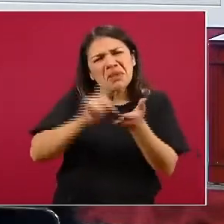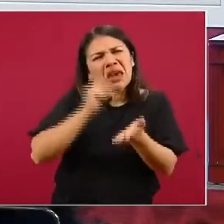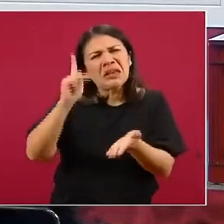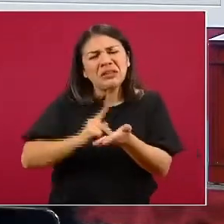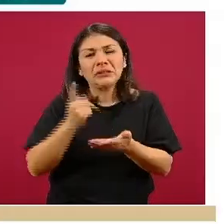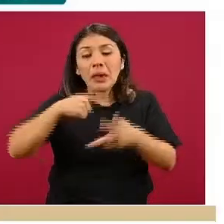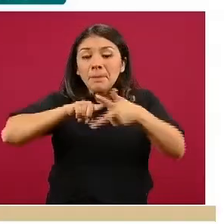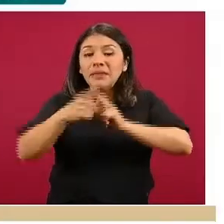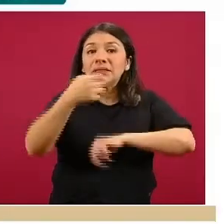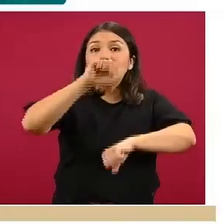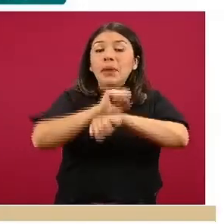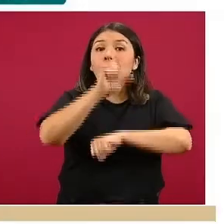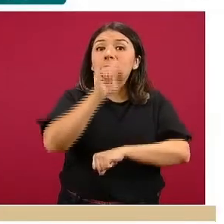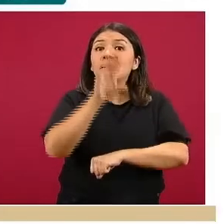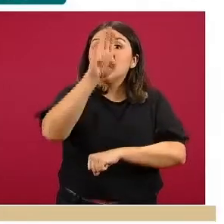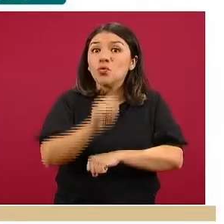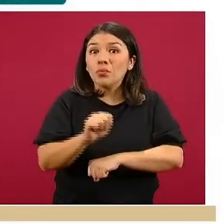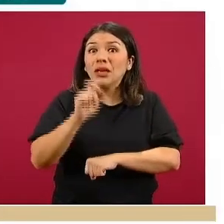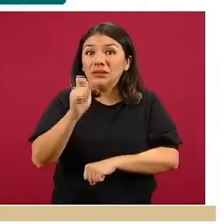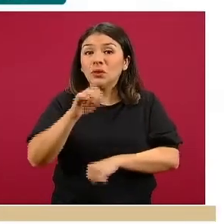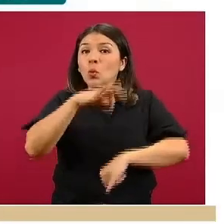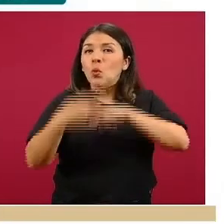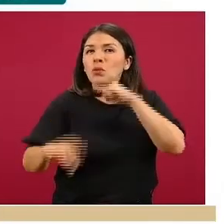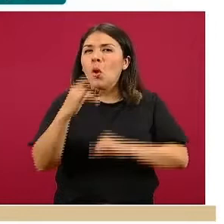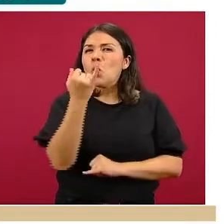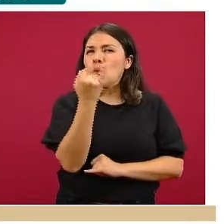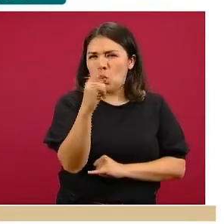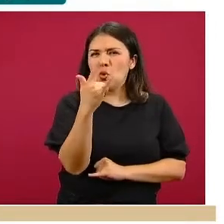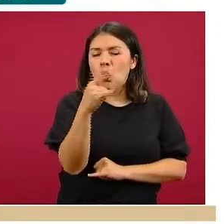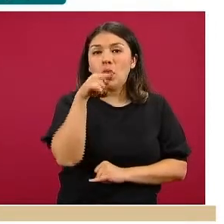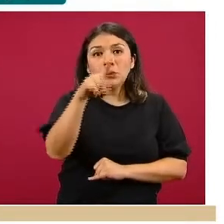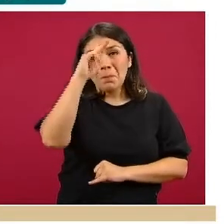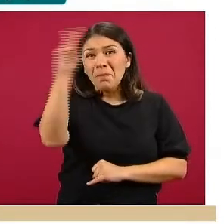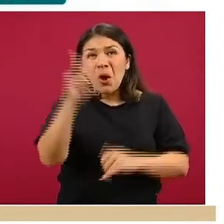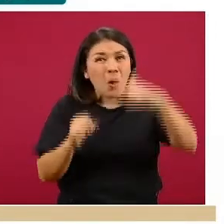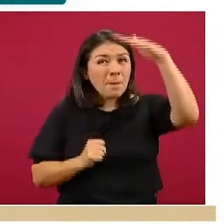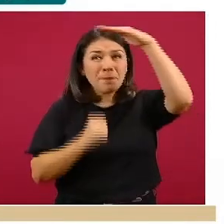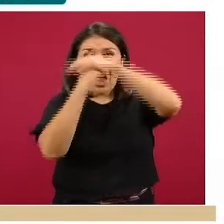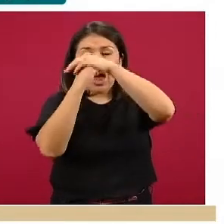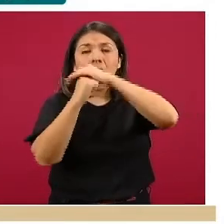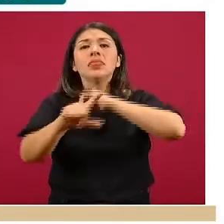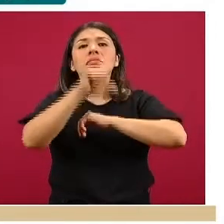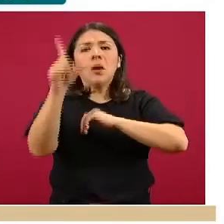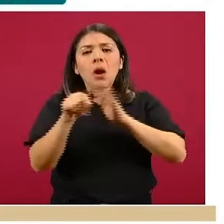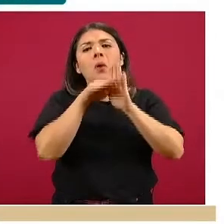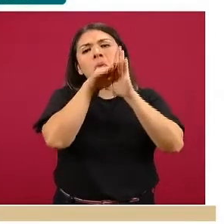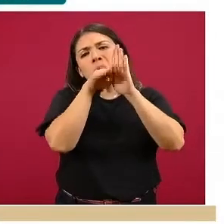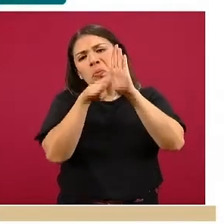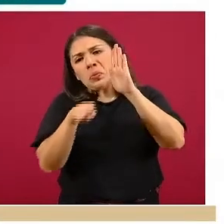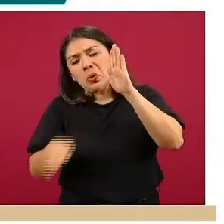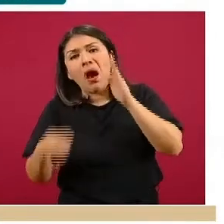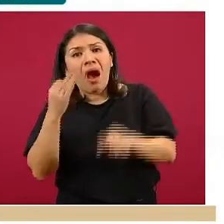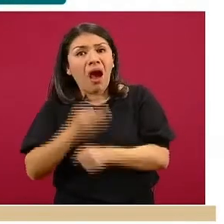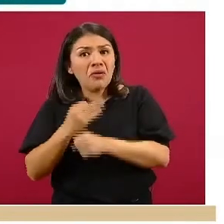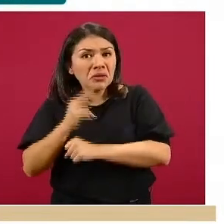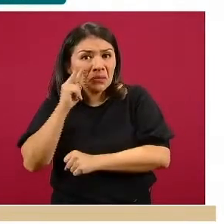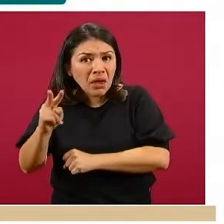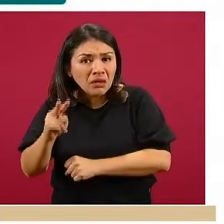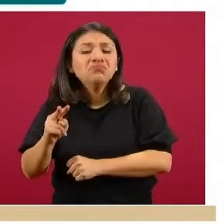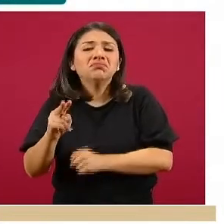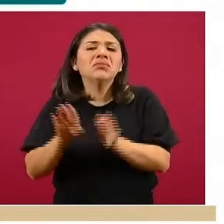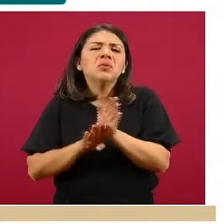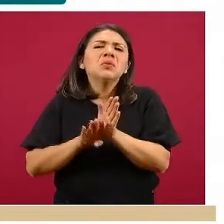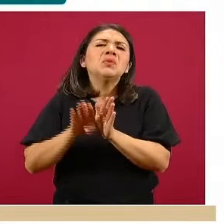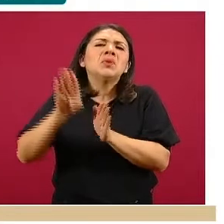desde la semana 29, la última semana de julio, llegamos a un punto máximo, después descendió y ahora está aumentando tal como